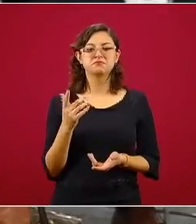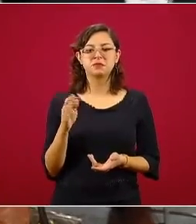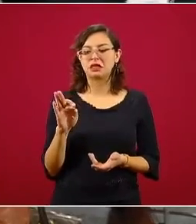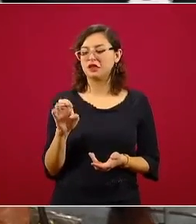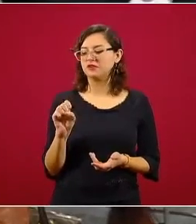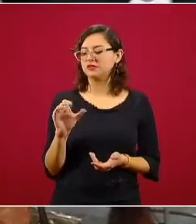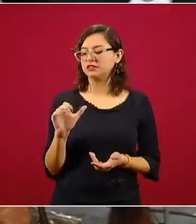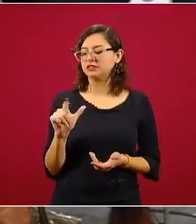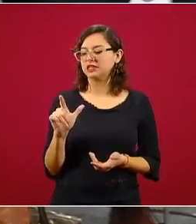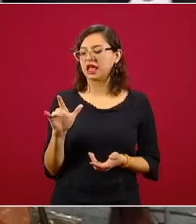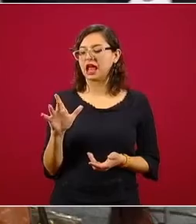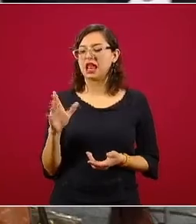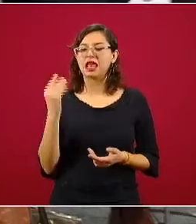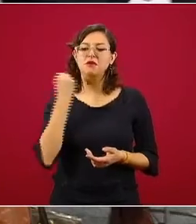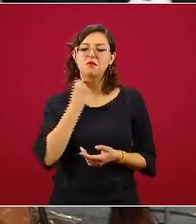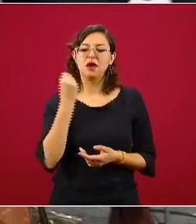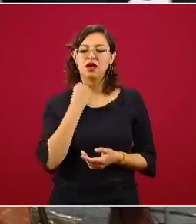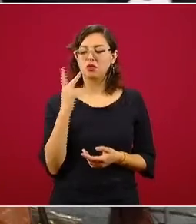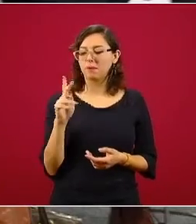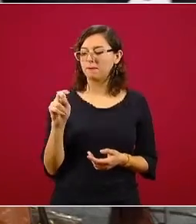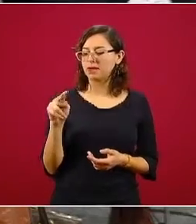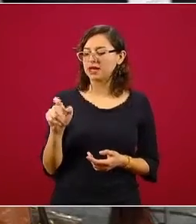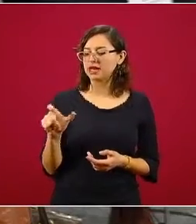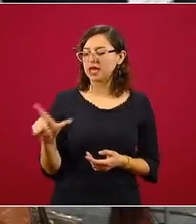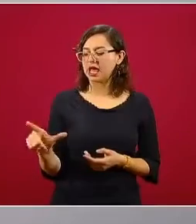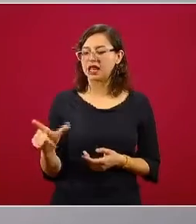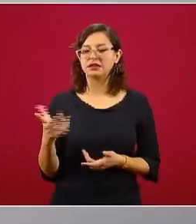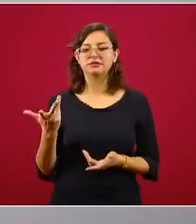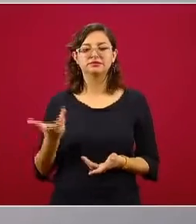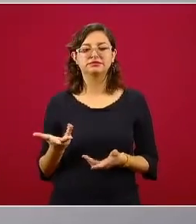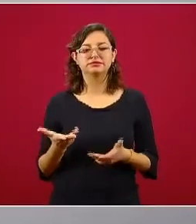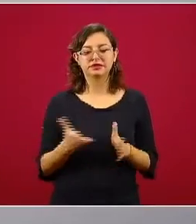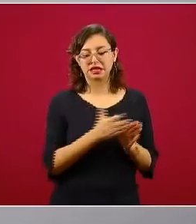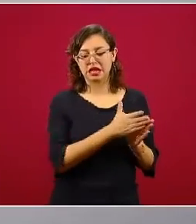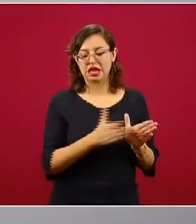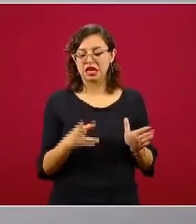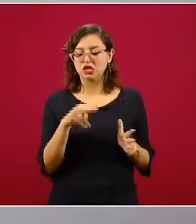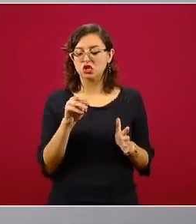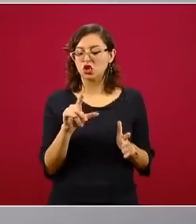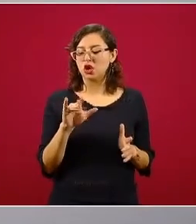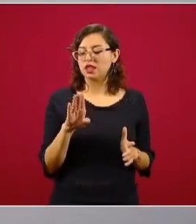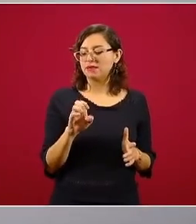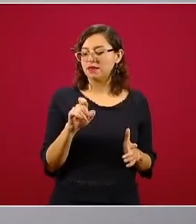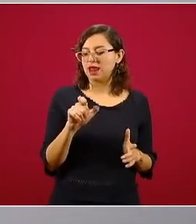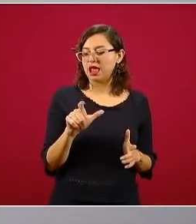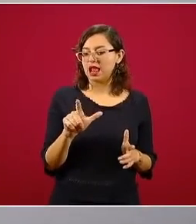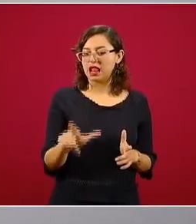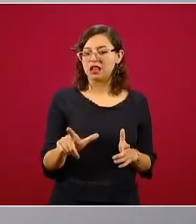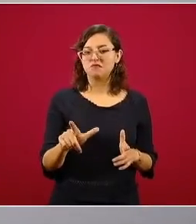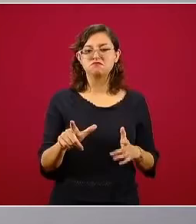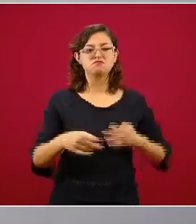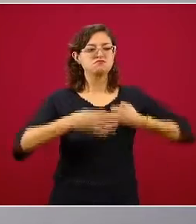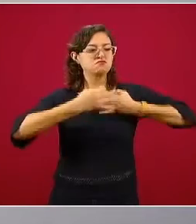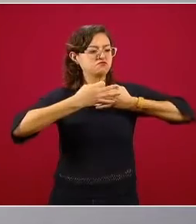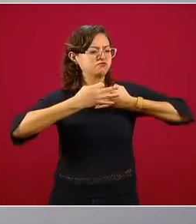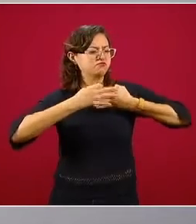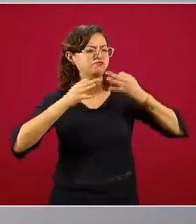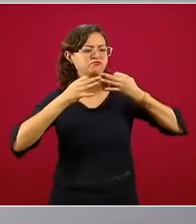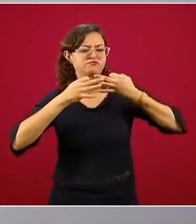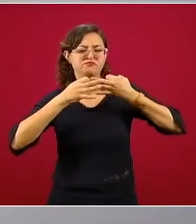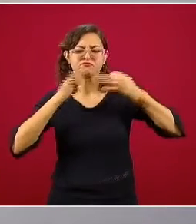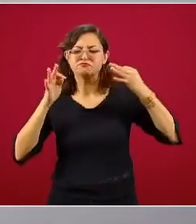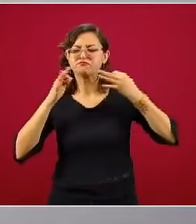abogados penalistas que en el periodo neoliberal se anunciaban como